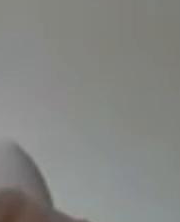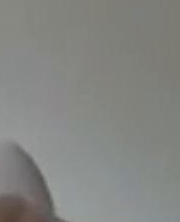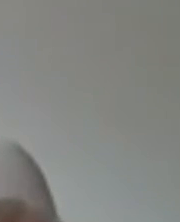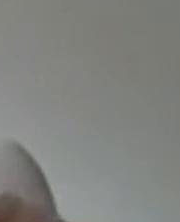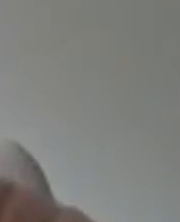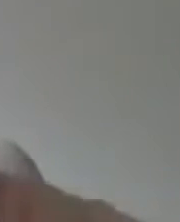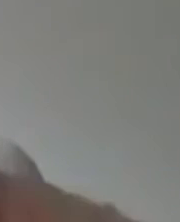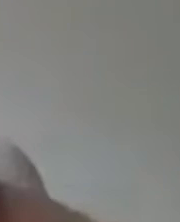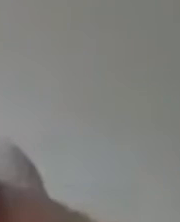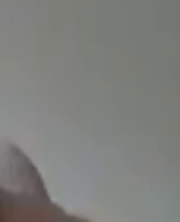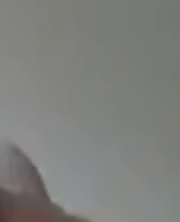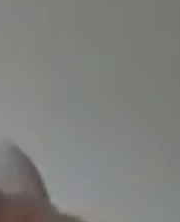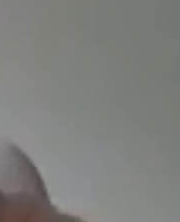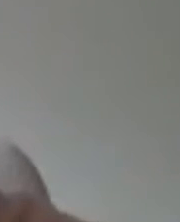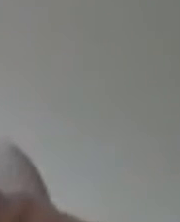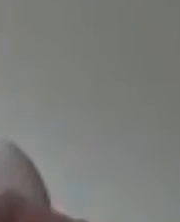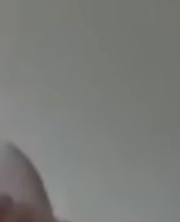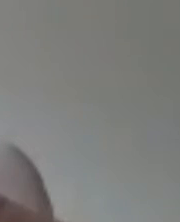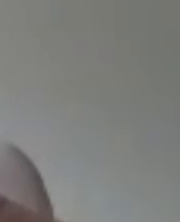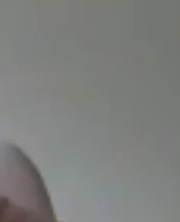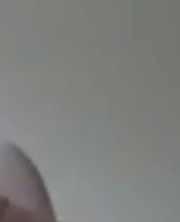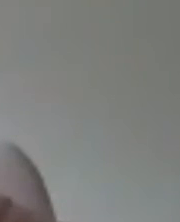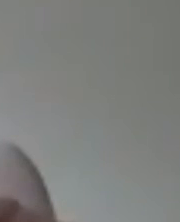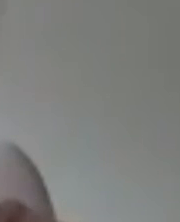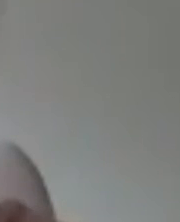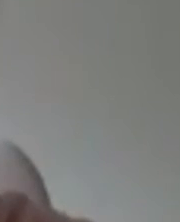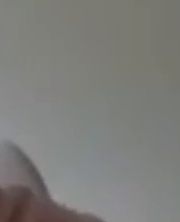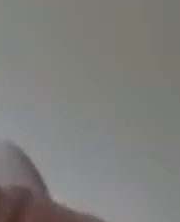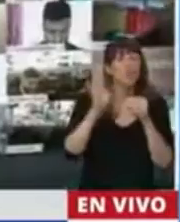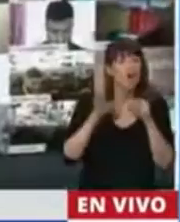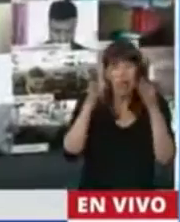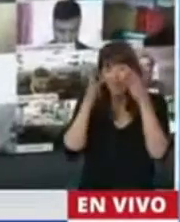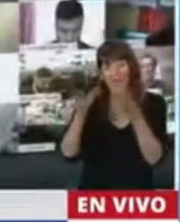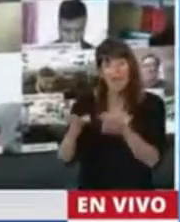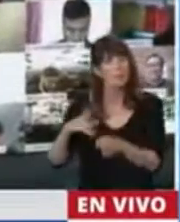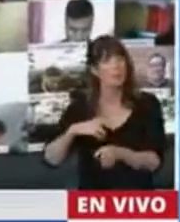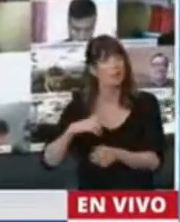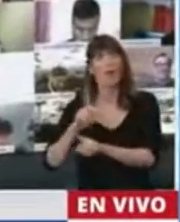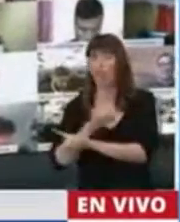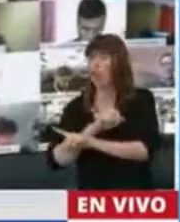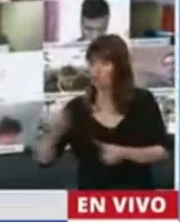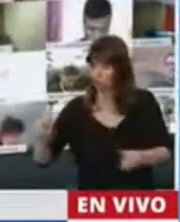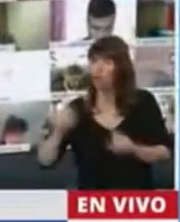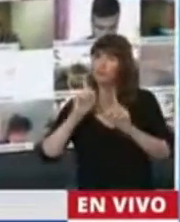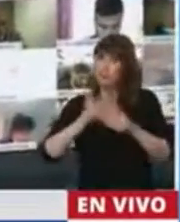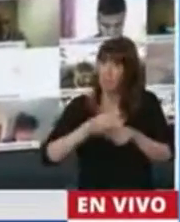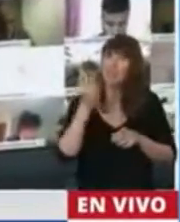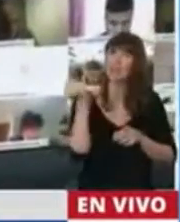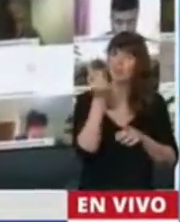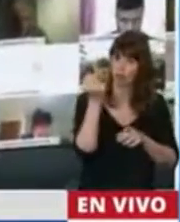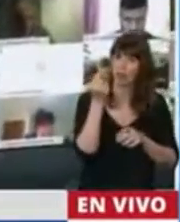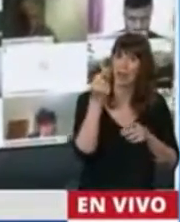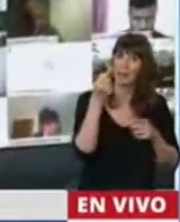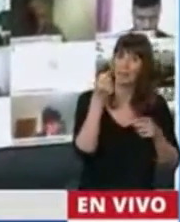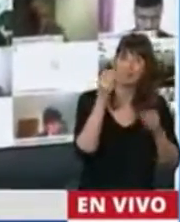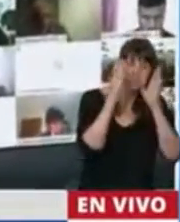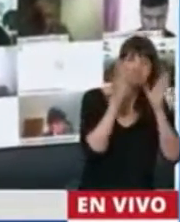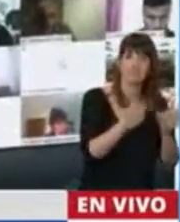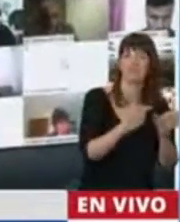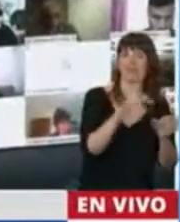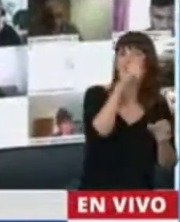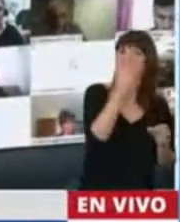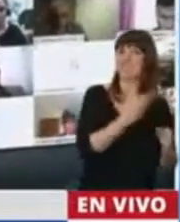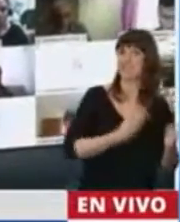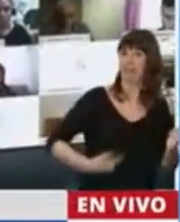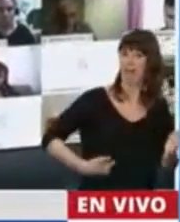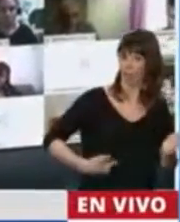momento de empezar a adaptarnos. Son 90 días con posterioridad a que esto finalice. Ojalá podamos finalizar